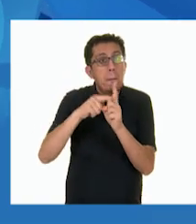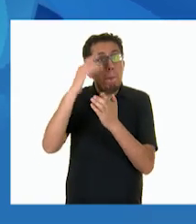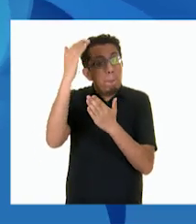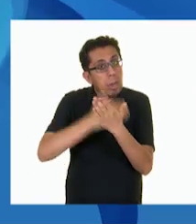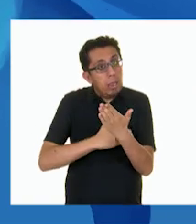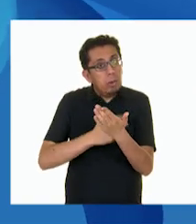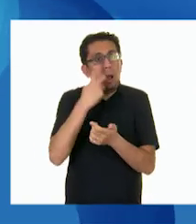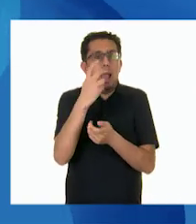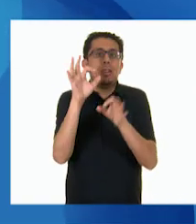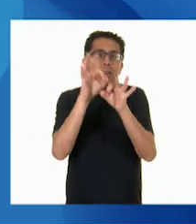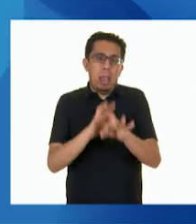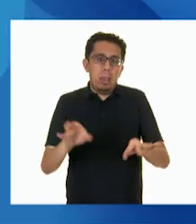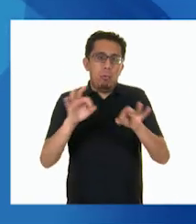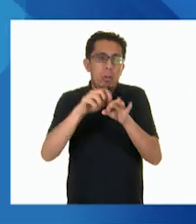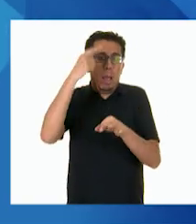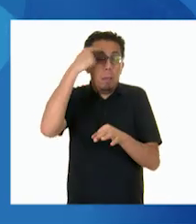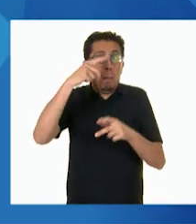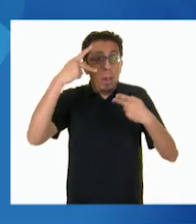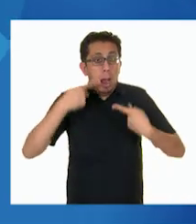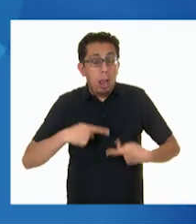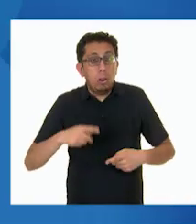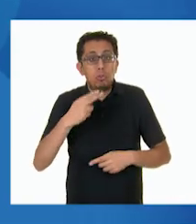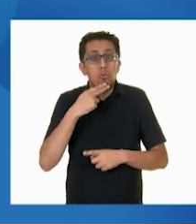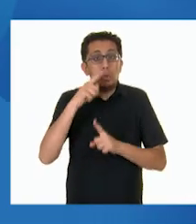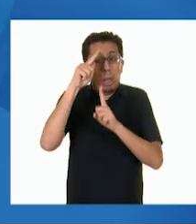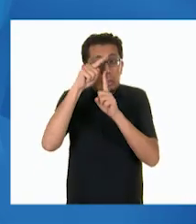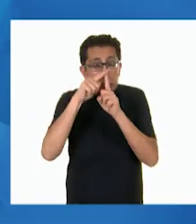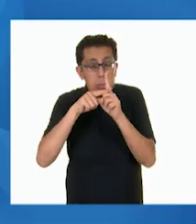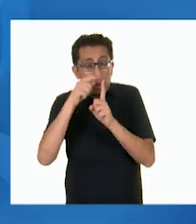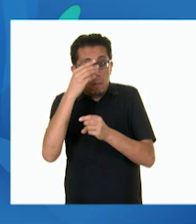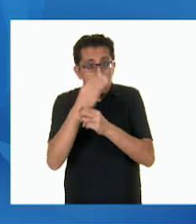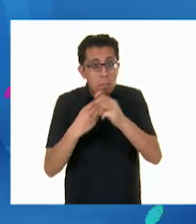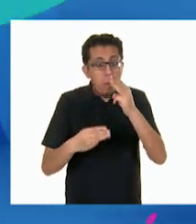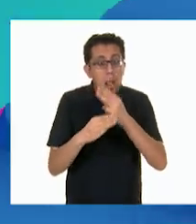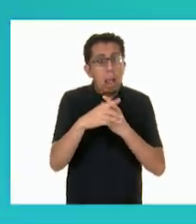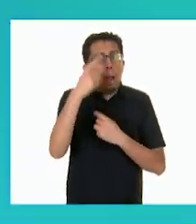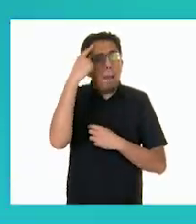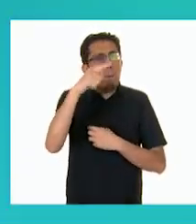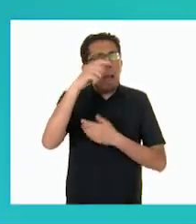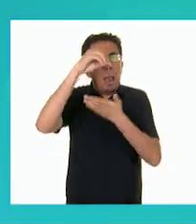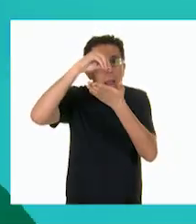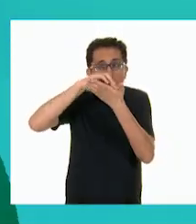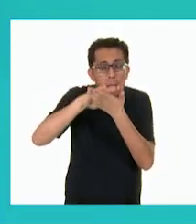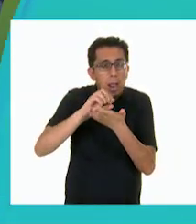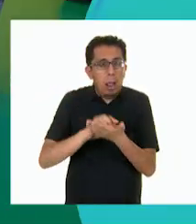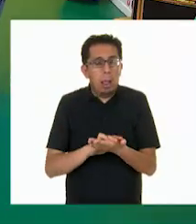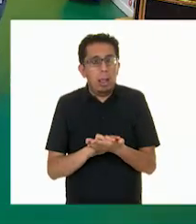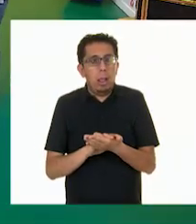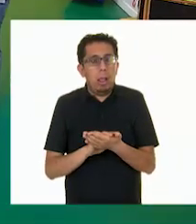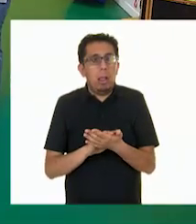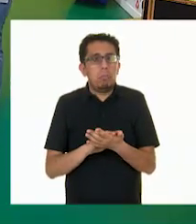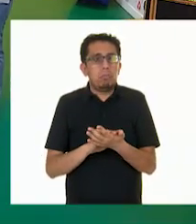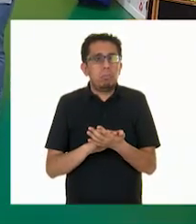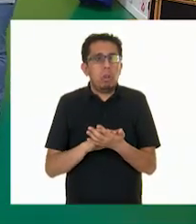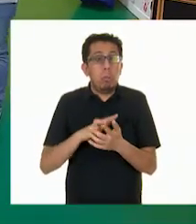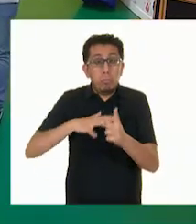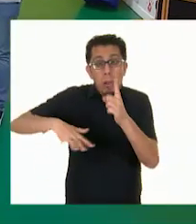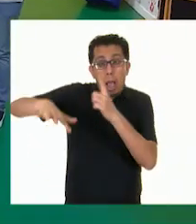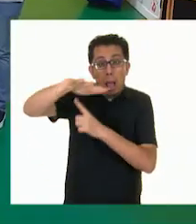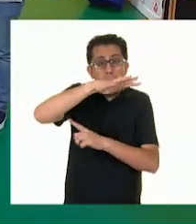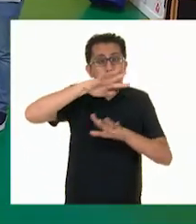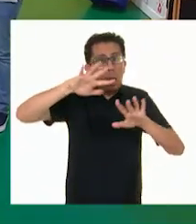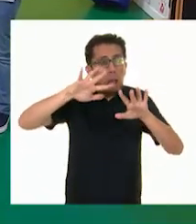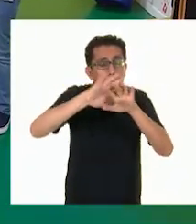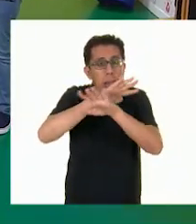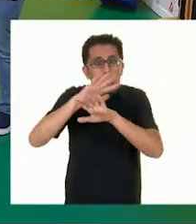los científicos ocupar los termómetros para definir o para registrar ciertos cambios en el ambiente